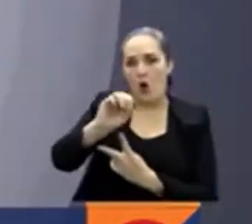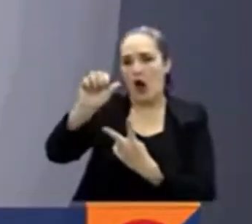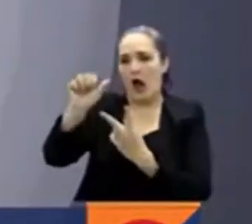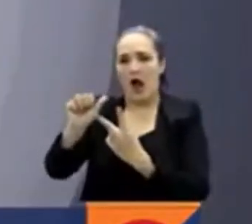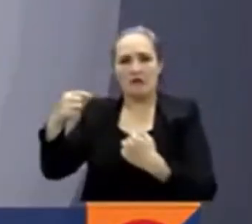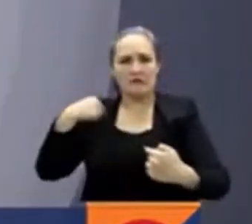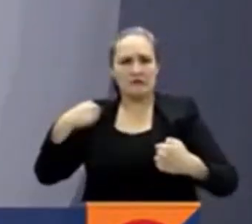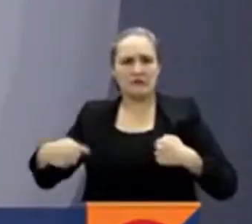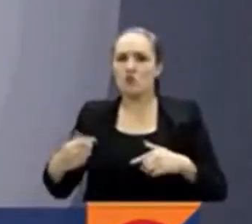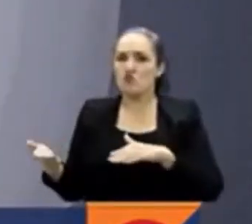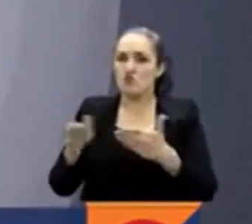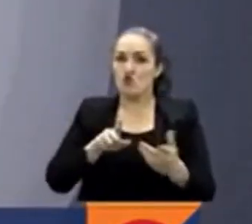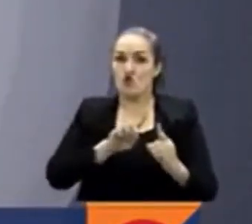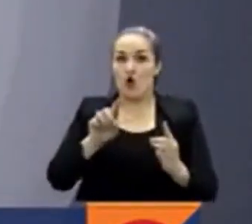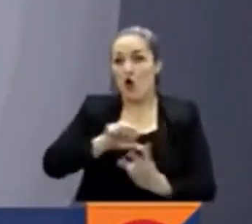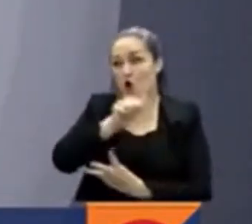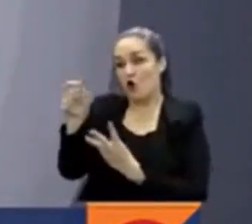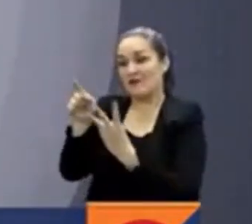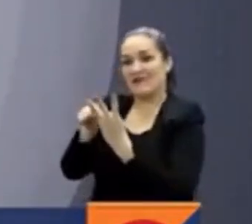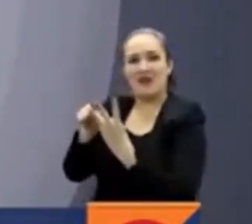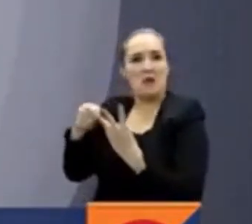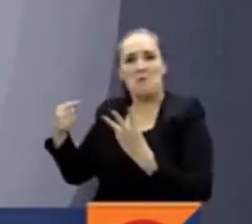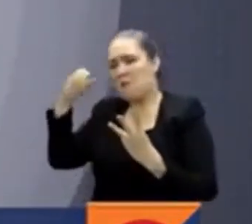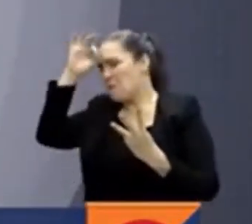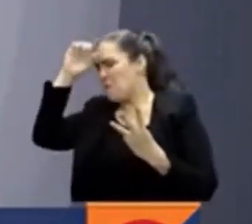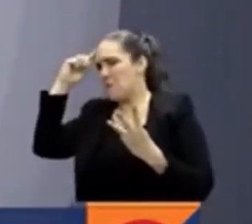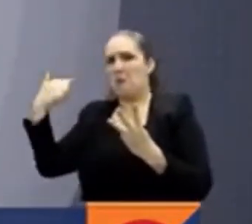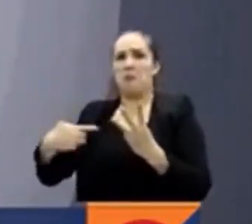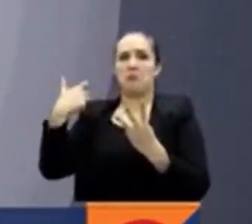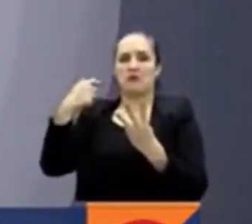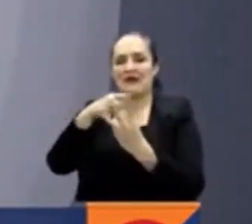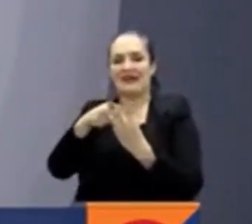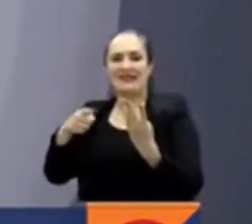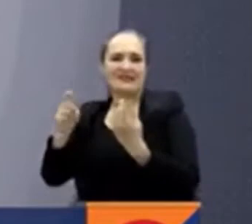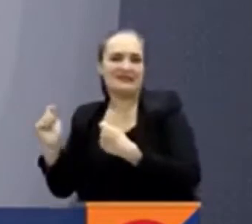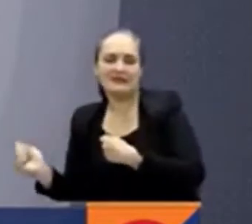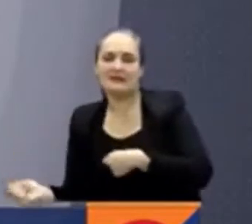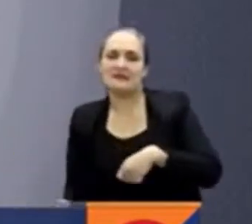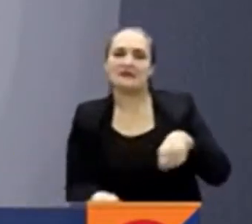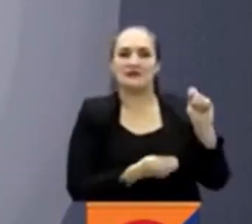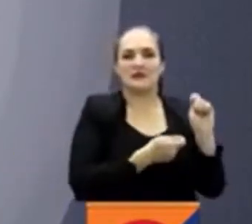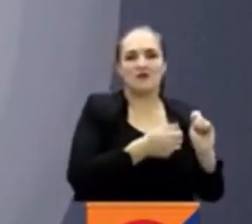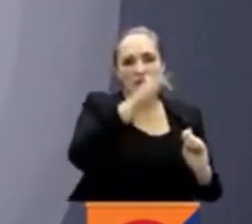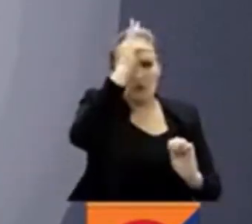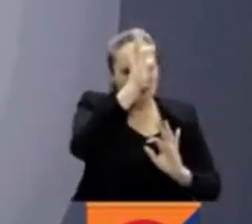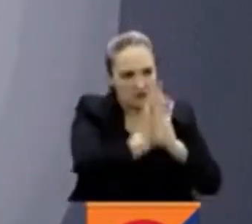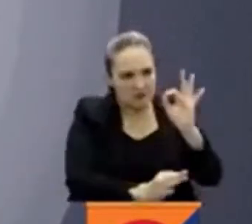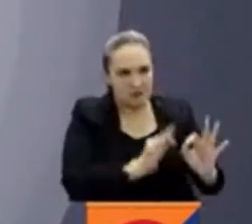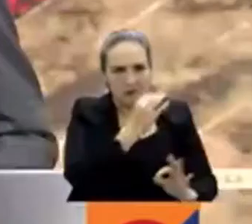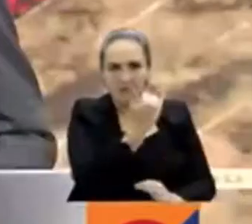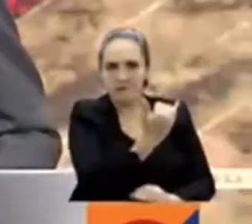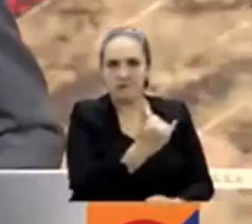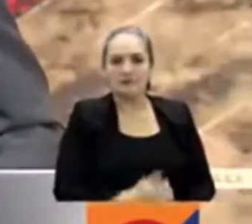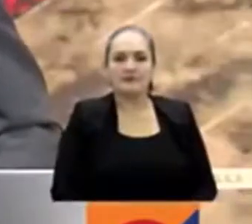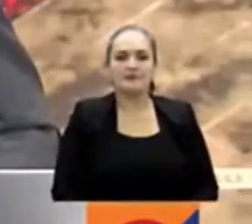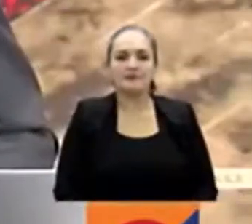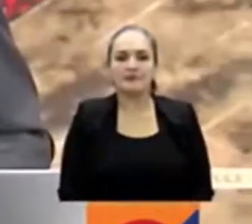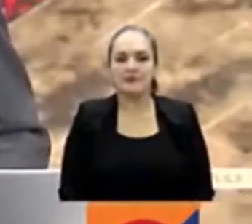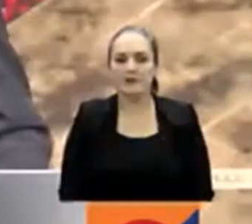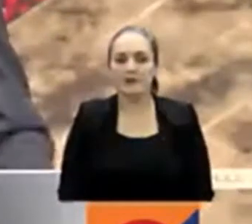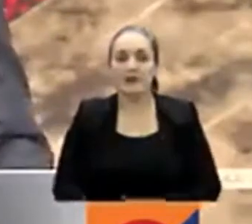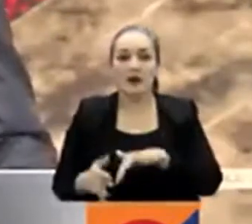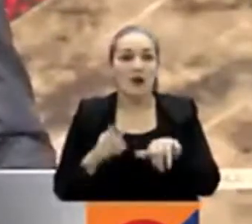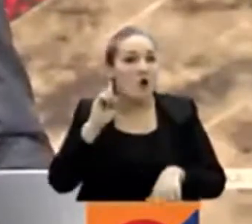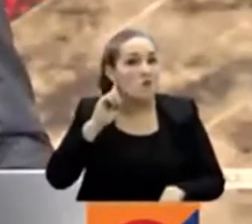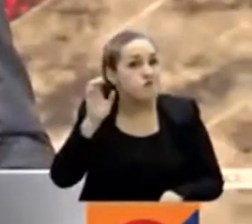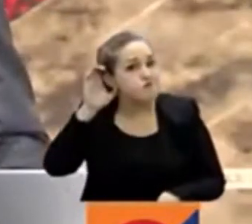lesionados. Un comensal también resultó herido. Los 3 fueron trasladados a centros asistenciales. A esta hora